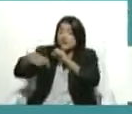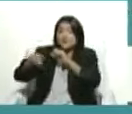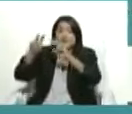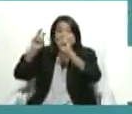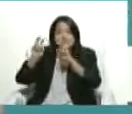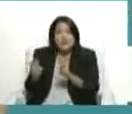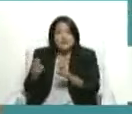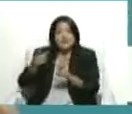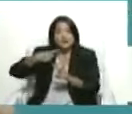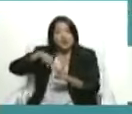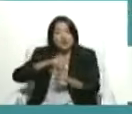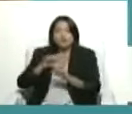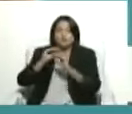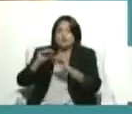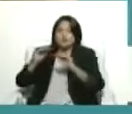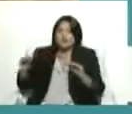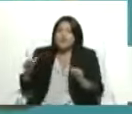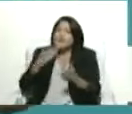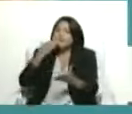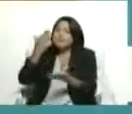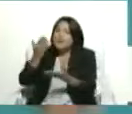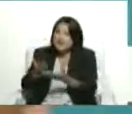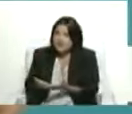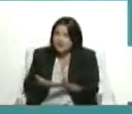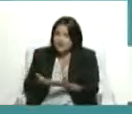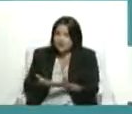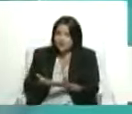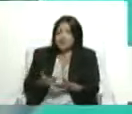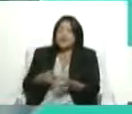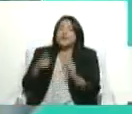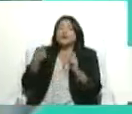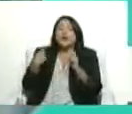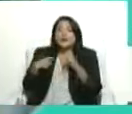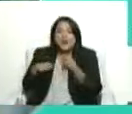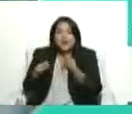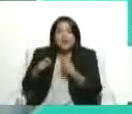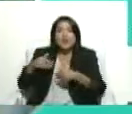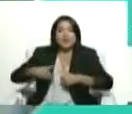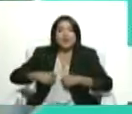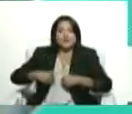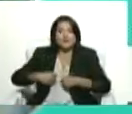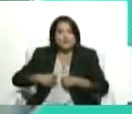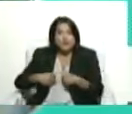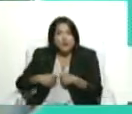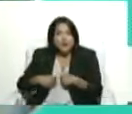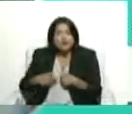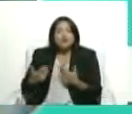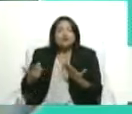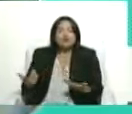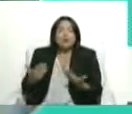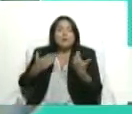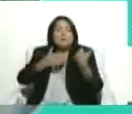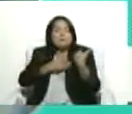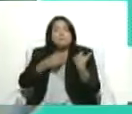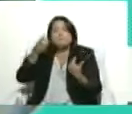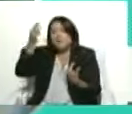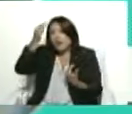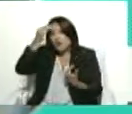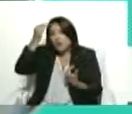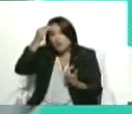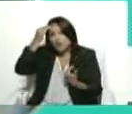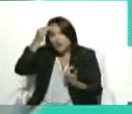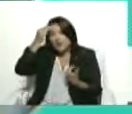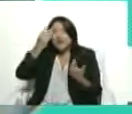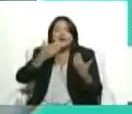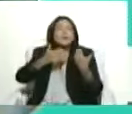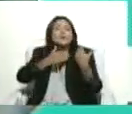todas y a todos. Por eso nosotros pedimos y tratamos, estamos haciendo todo el esfuerzo de tener la mayor madurez posible, la mayor